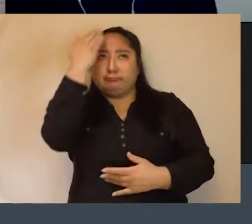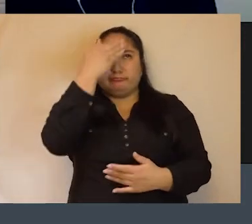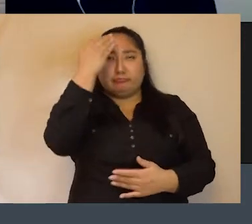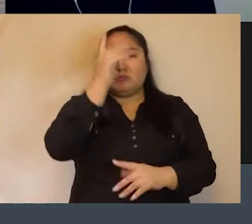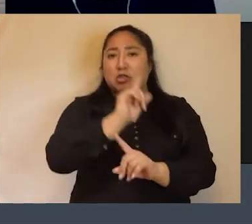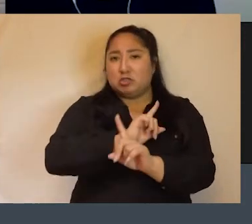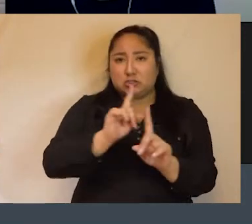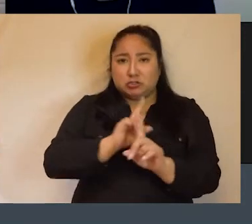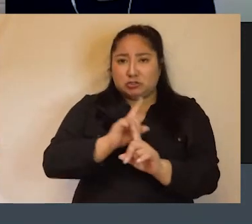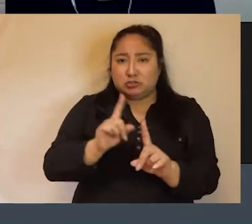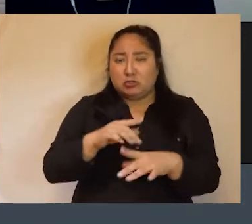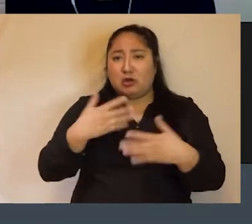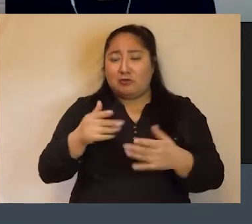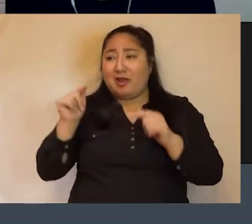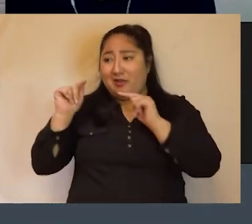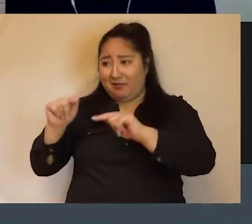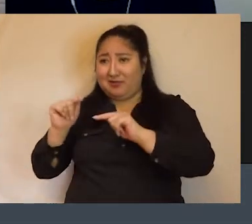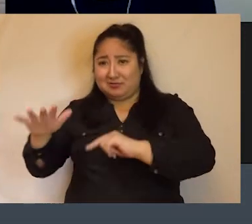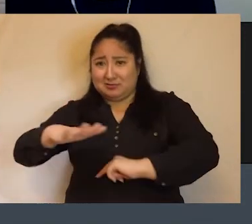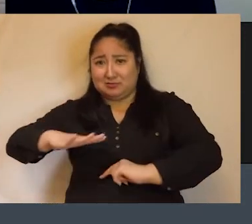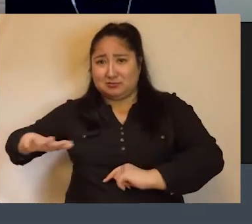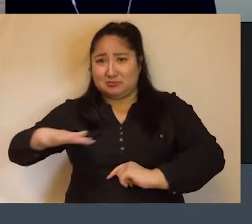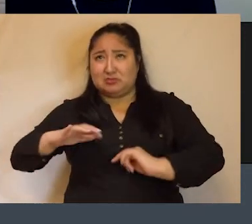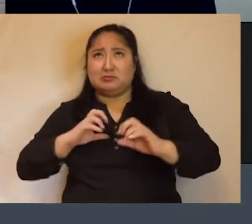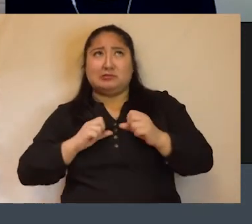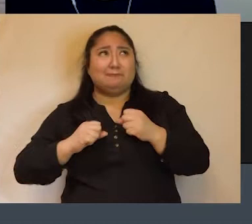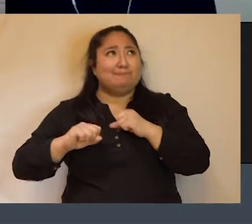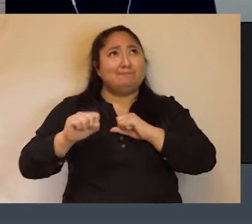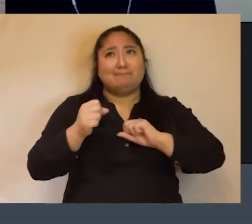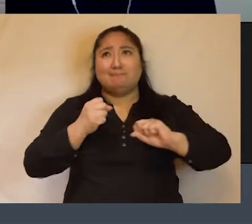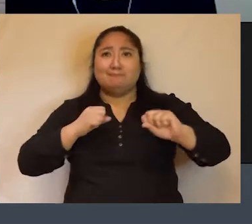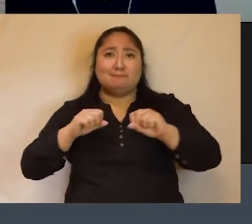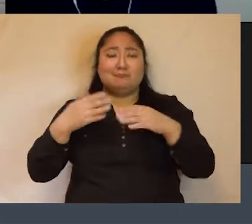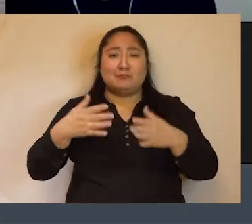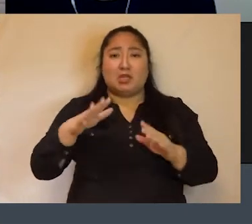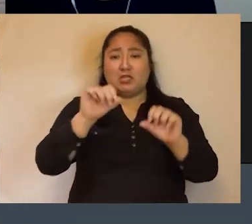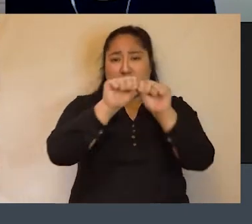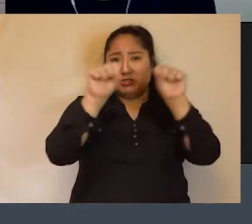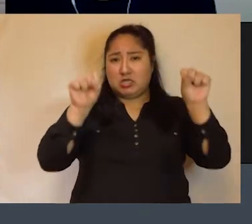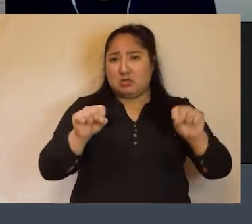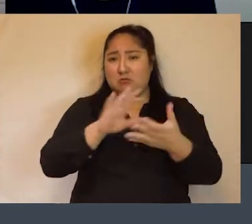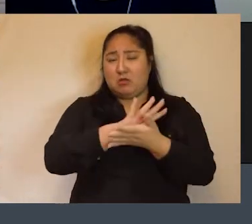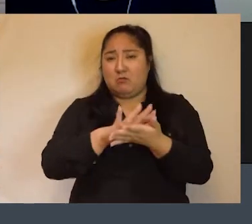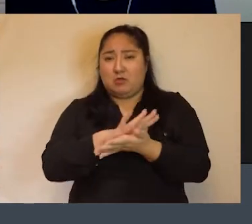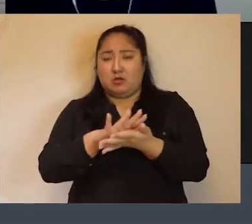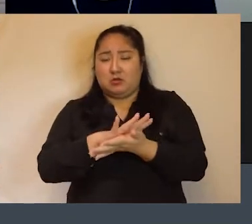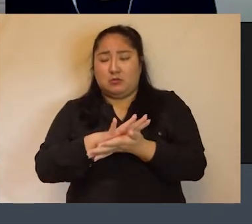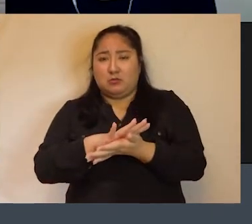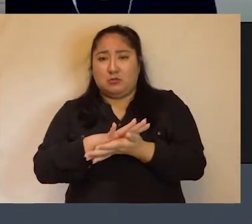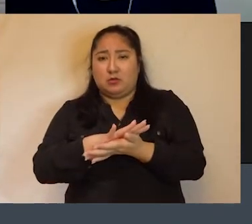Y en ese sentido, la intranquilidad financiera, si uno está en los sistemas de